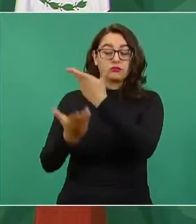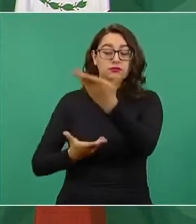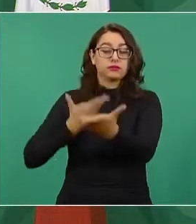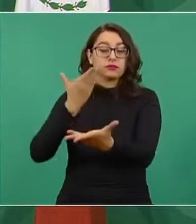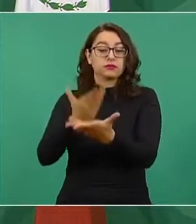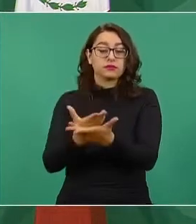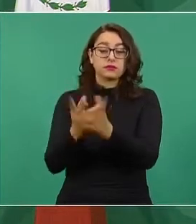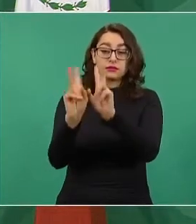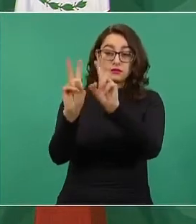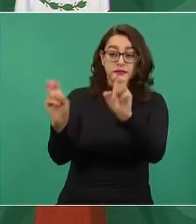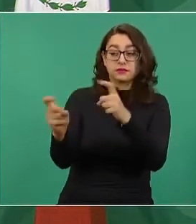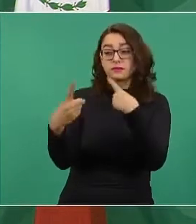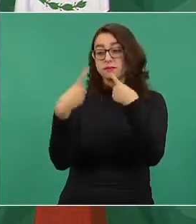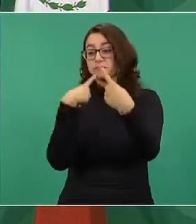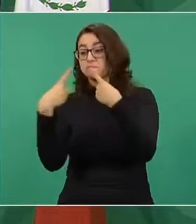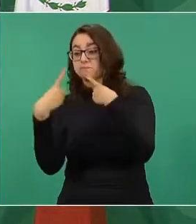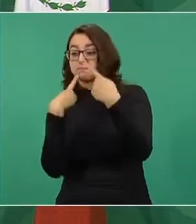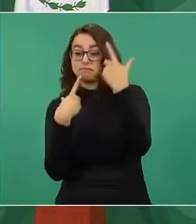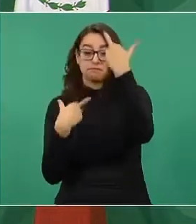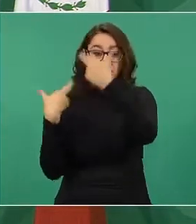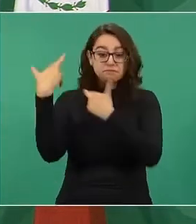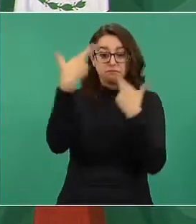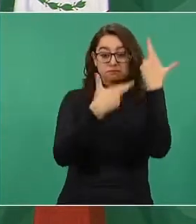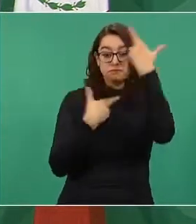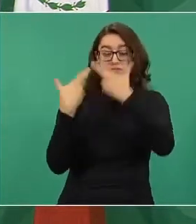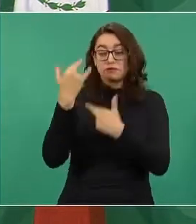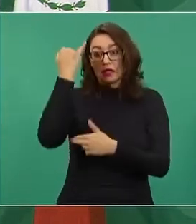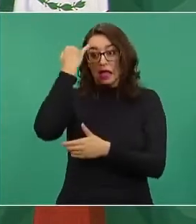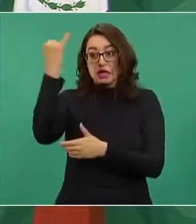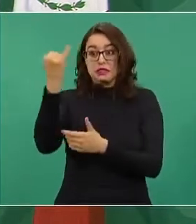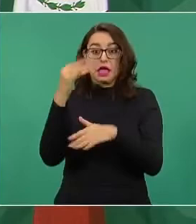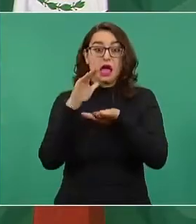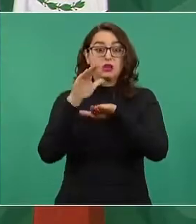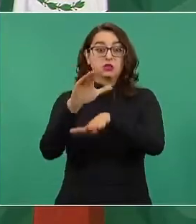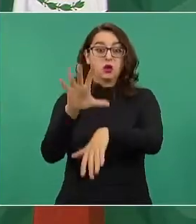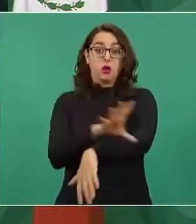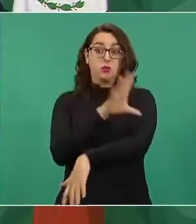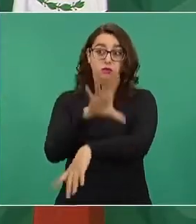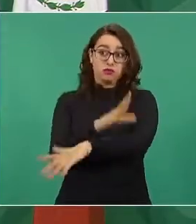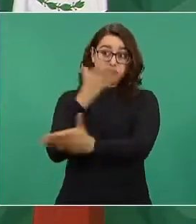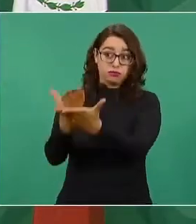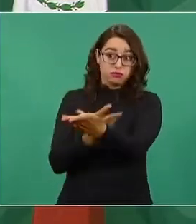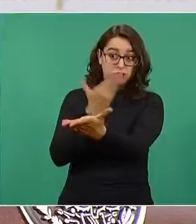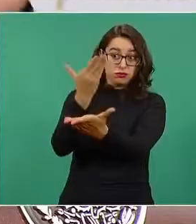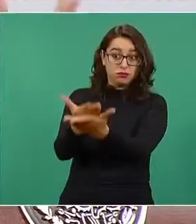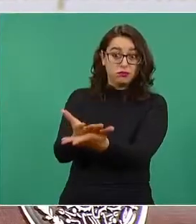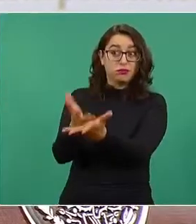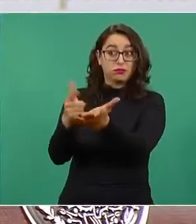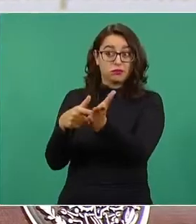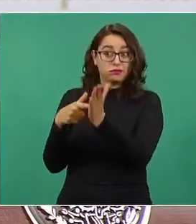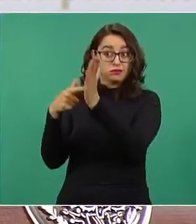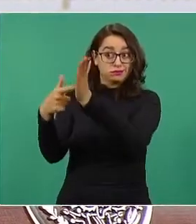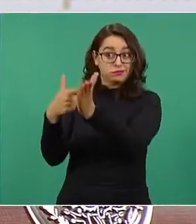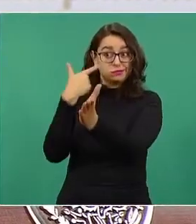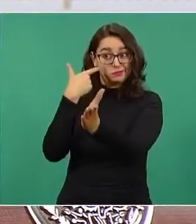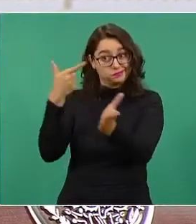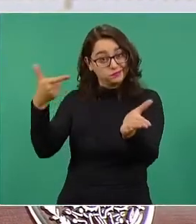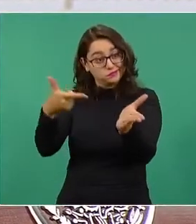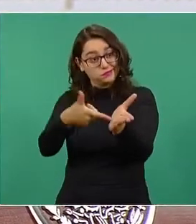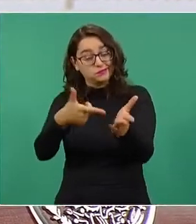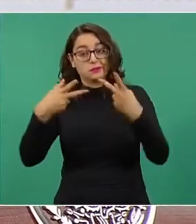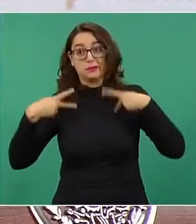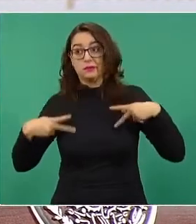discusión, el análisis, la aprobación de la iniciativa, pues los ciudadanos tengan más